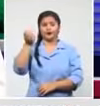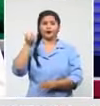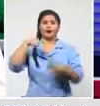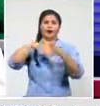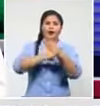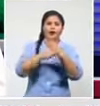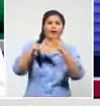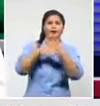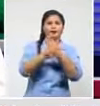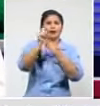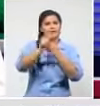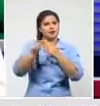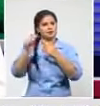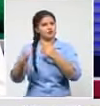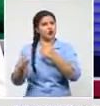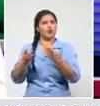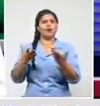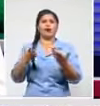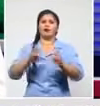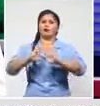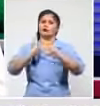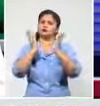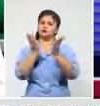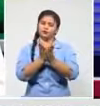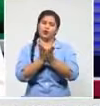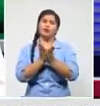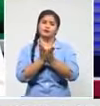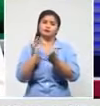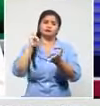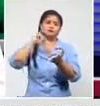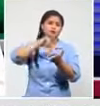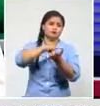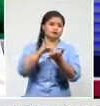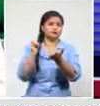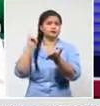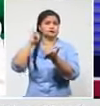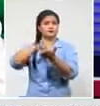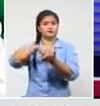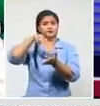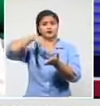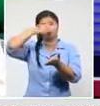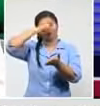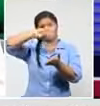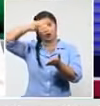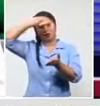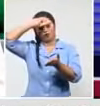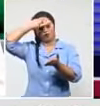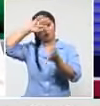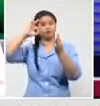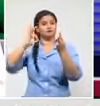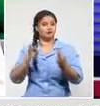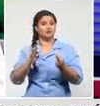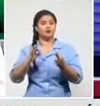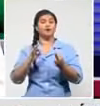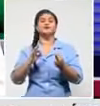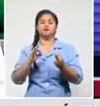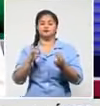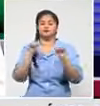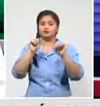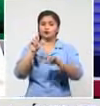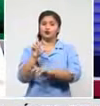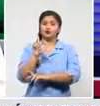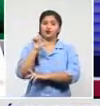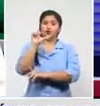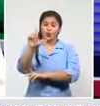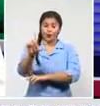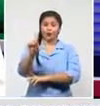los vuelos comerciales por todo el país y a partir del lunes y el